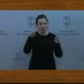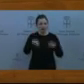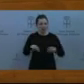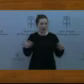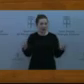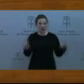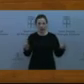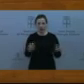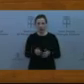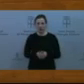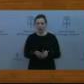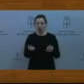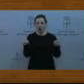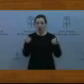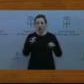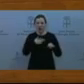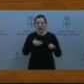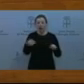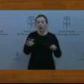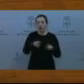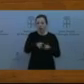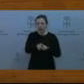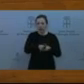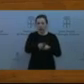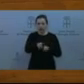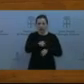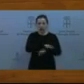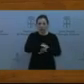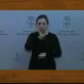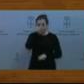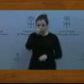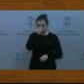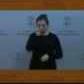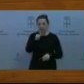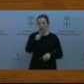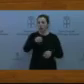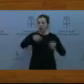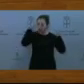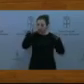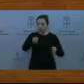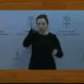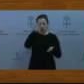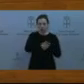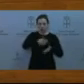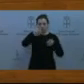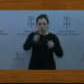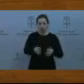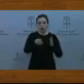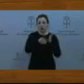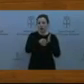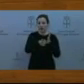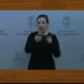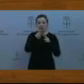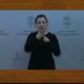Gobierno, ha apostado con firmeza por las producciones de calidad diferenciada y ecológica.